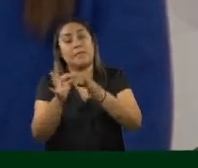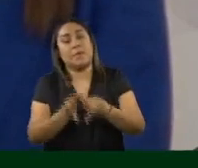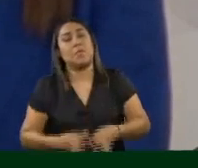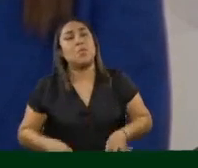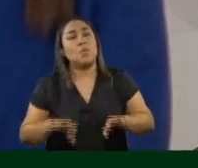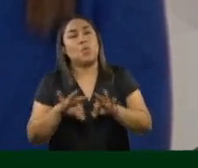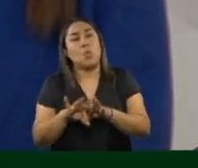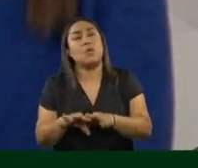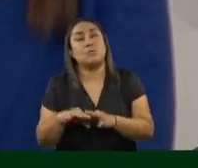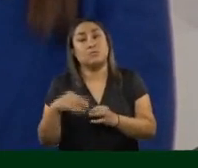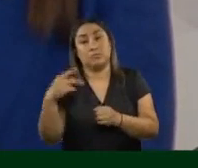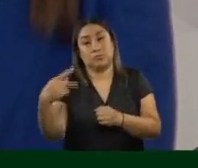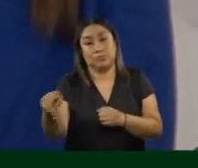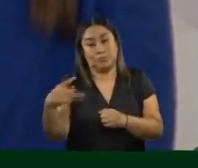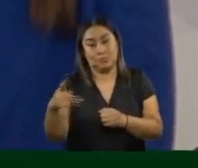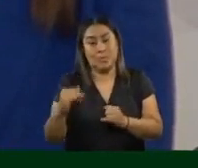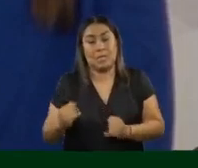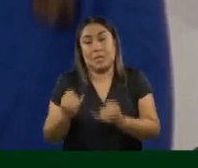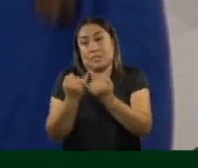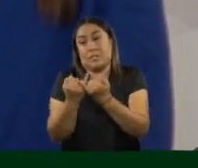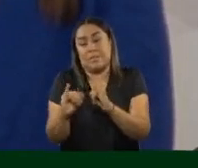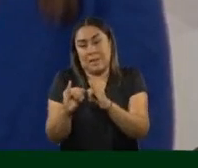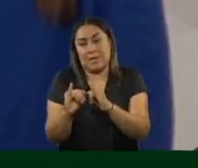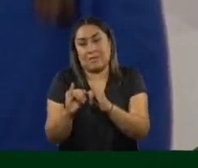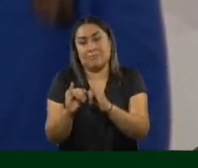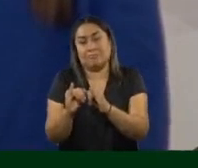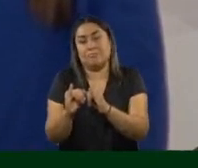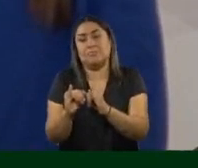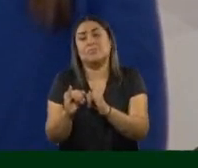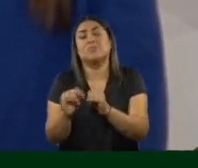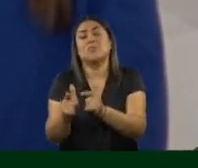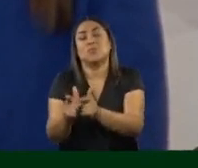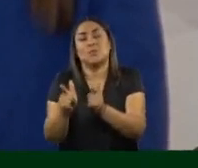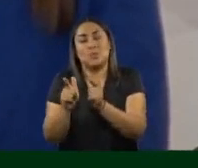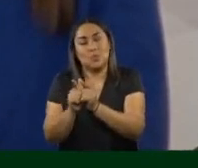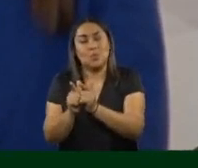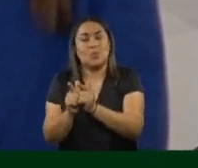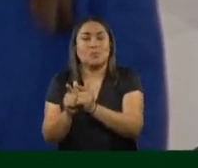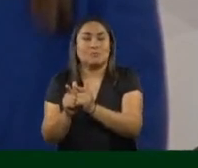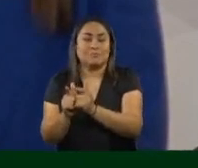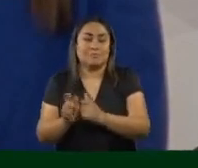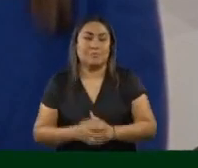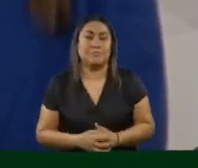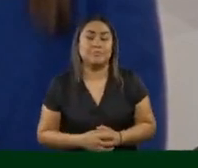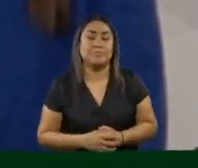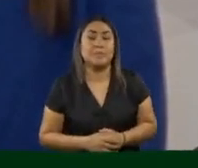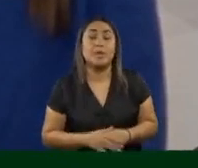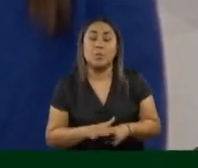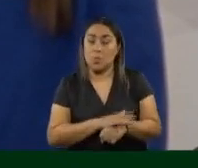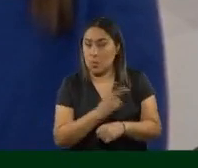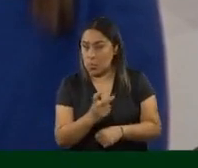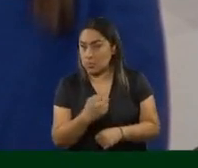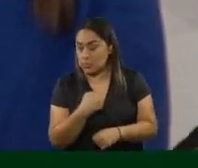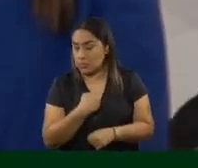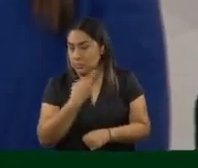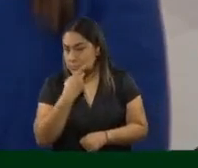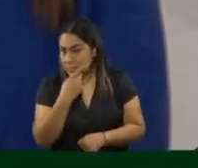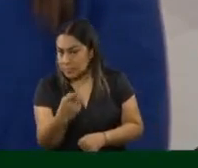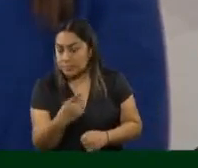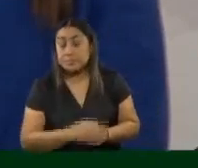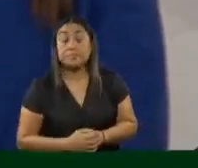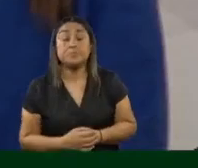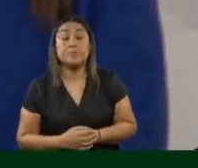independencia de poderes de legalidad y el bien común por eso reitero no